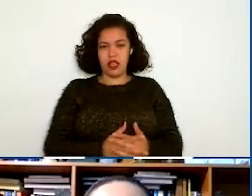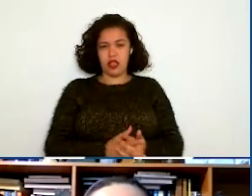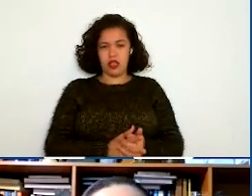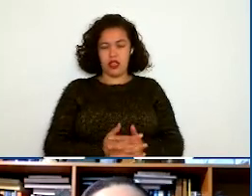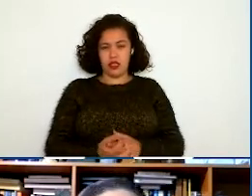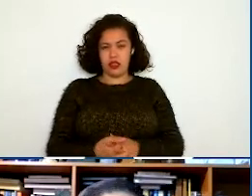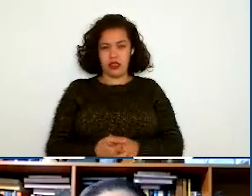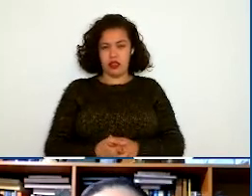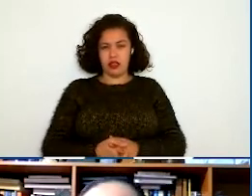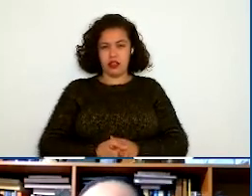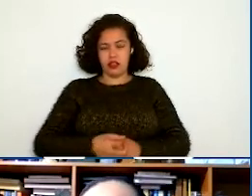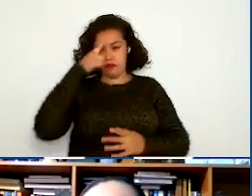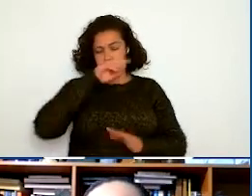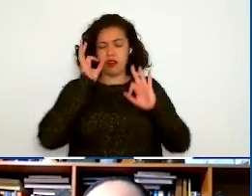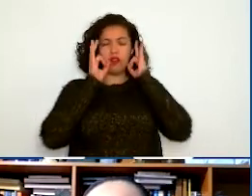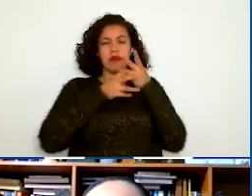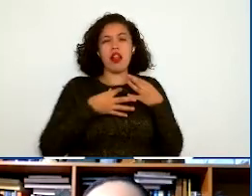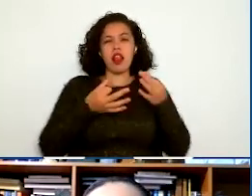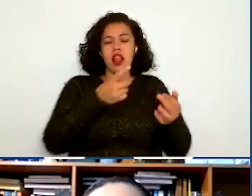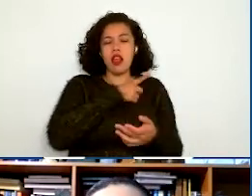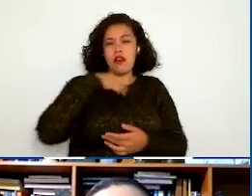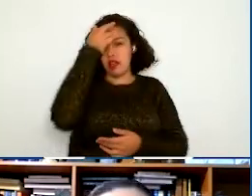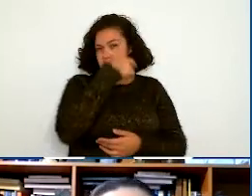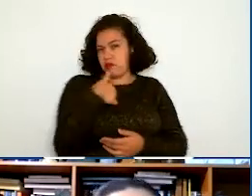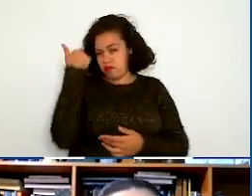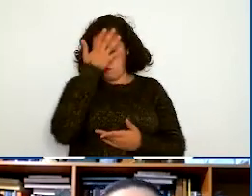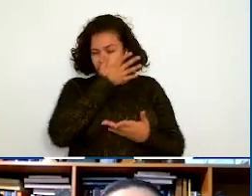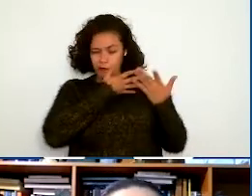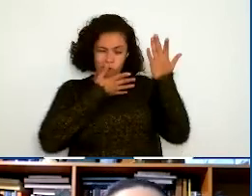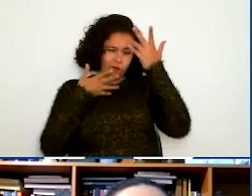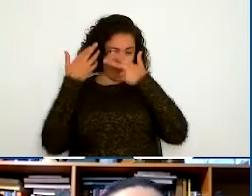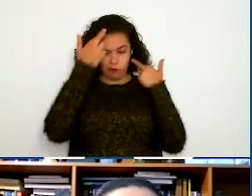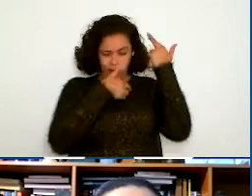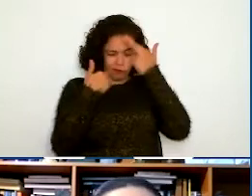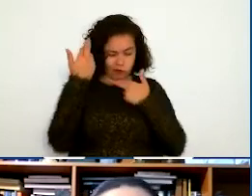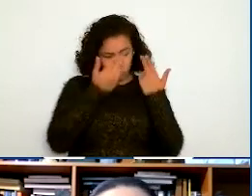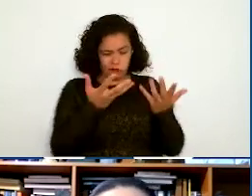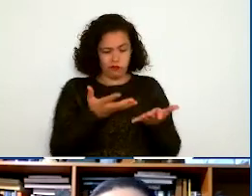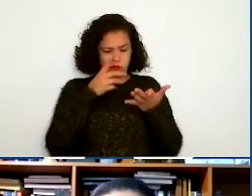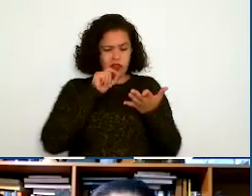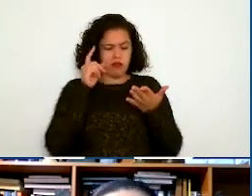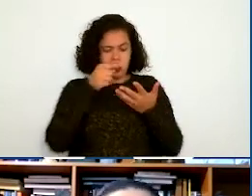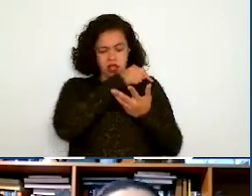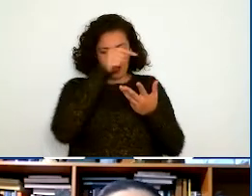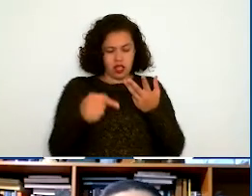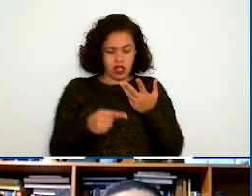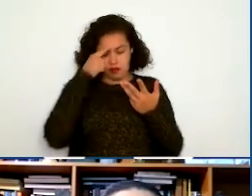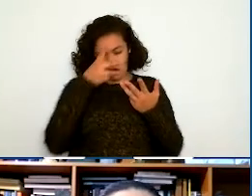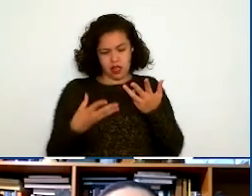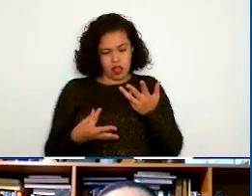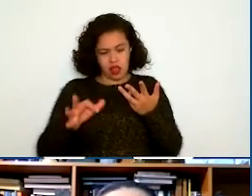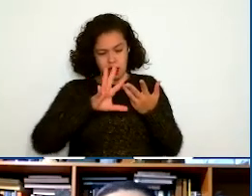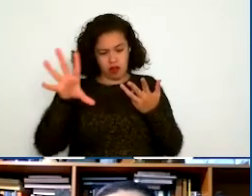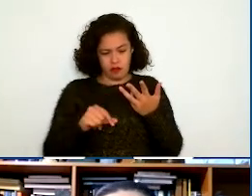de calidad, habrá que revisarlos, habrá que analizarlos y ver si efectivamente van cumpliendo con estas tres vertientes de la calidad